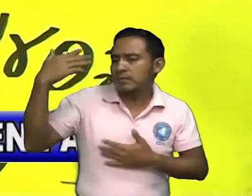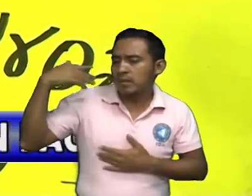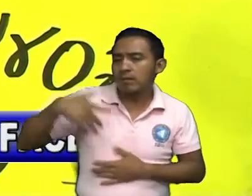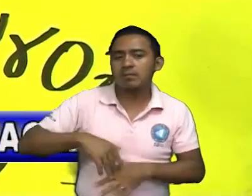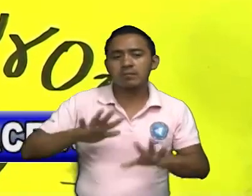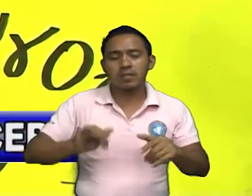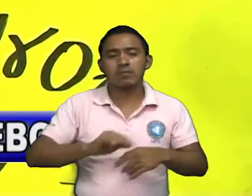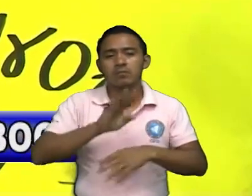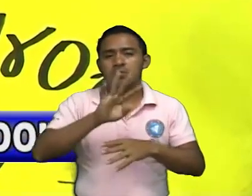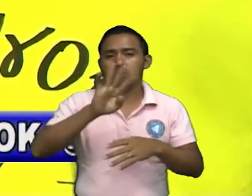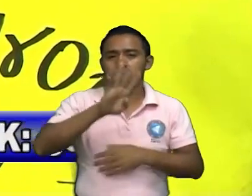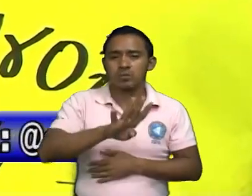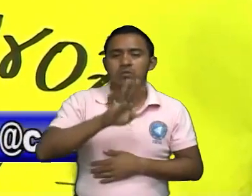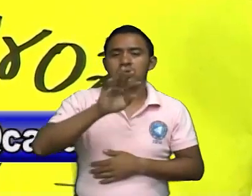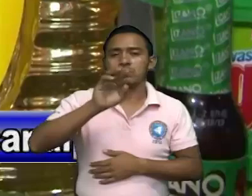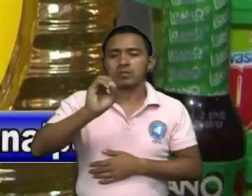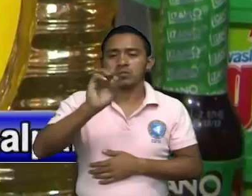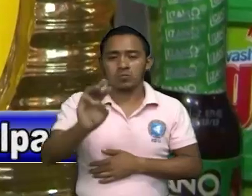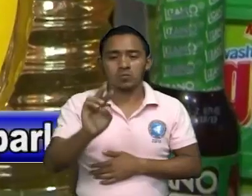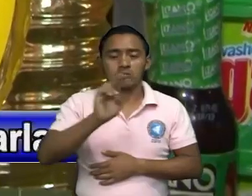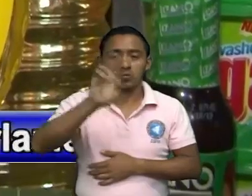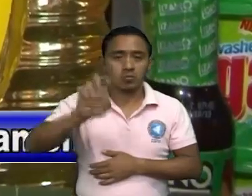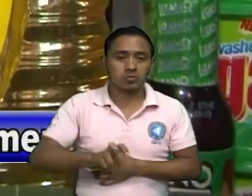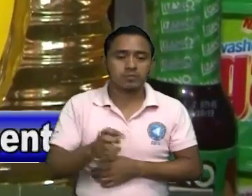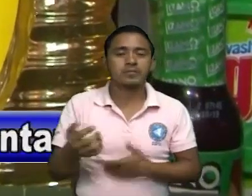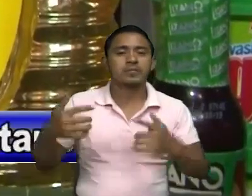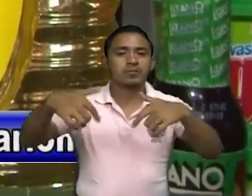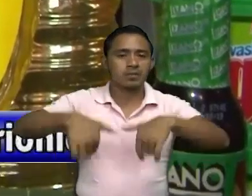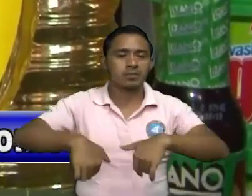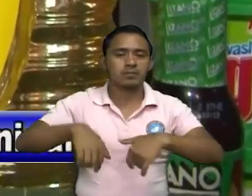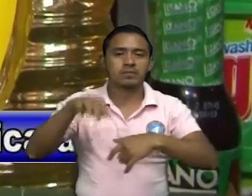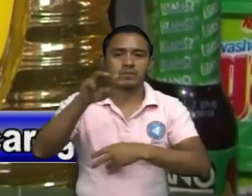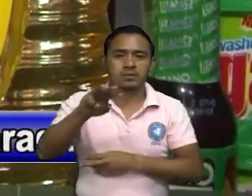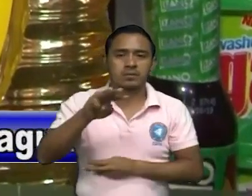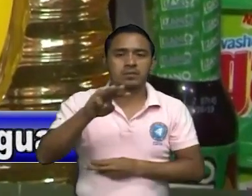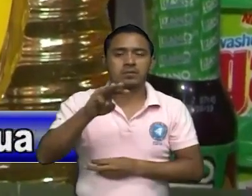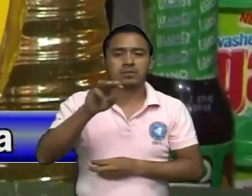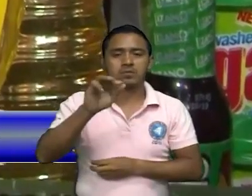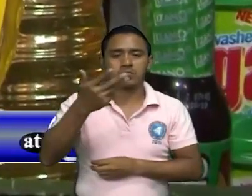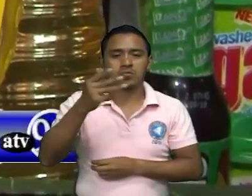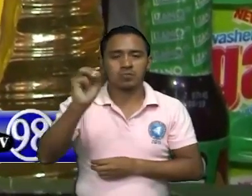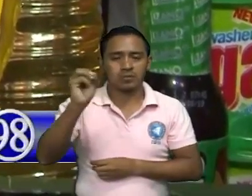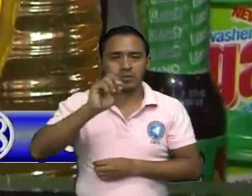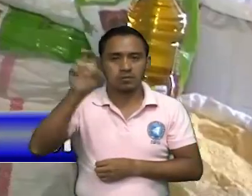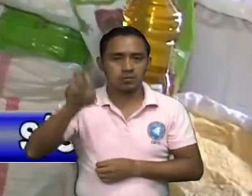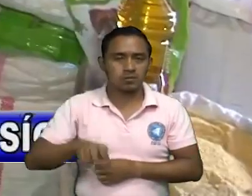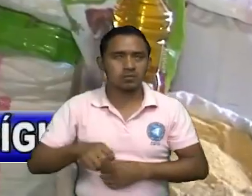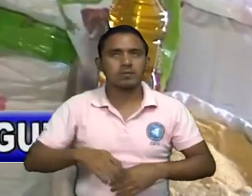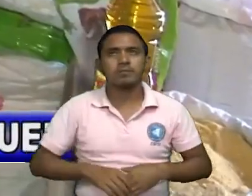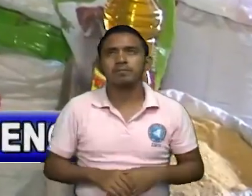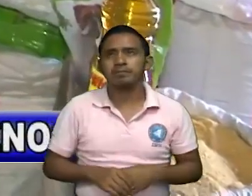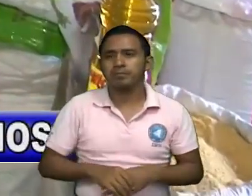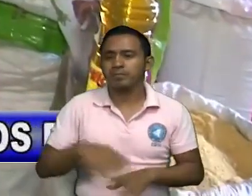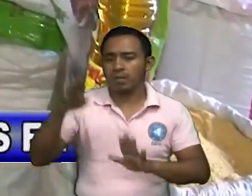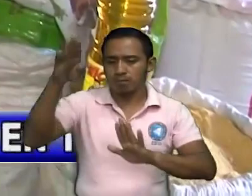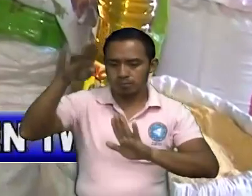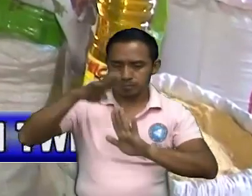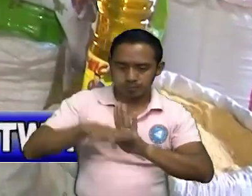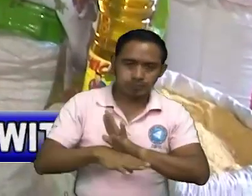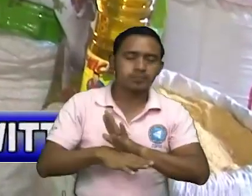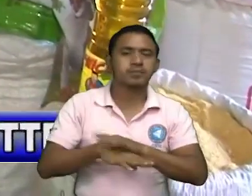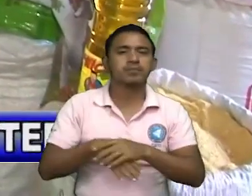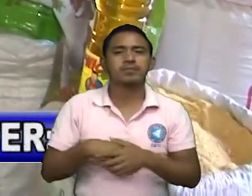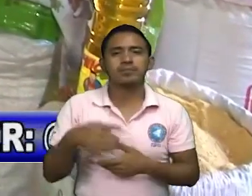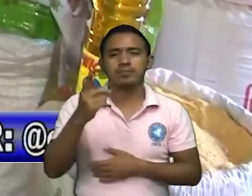gastar 402 córdobas, hoy tenemos que gastar 390 córdobas. Hay una disminución